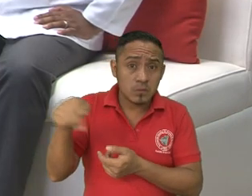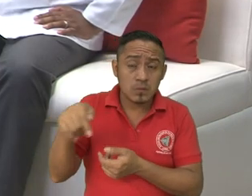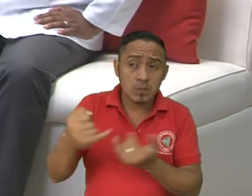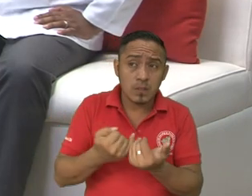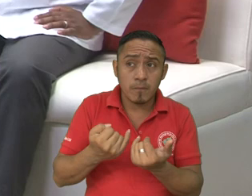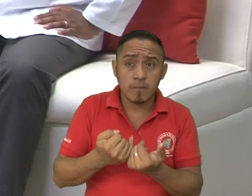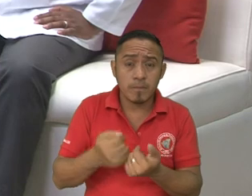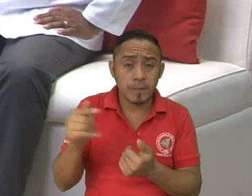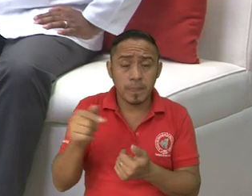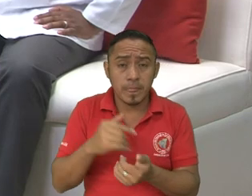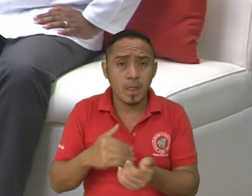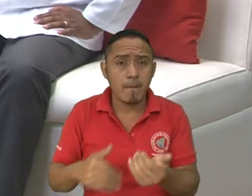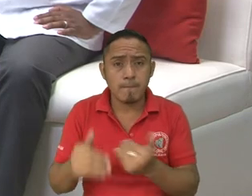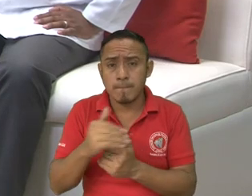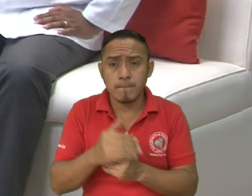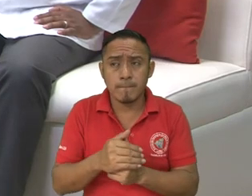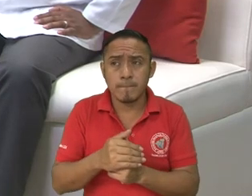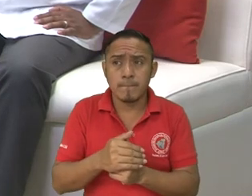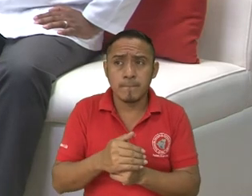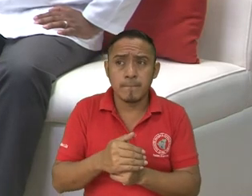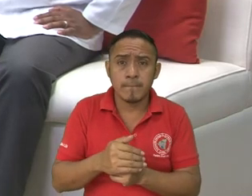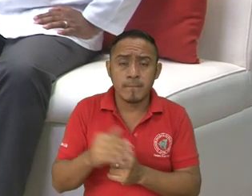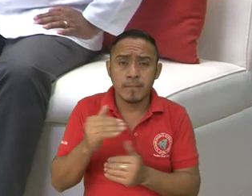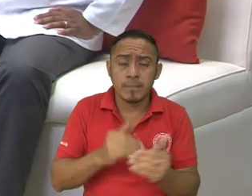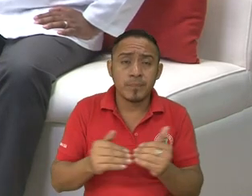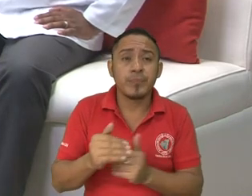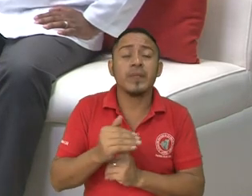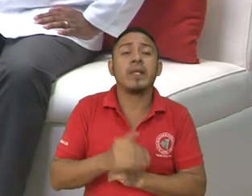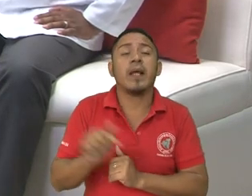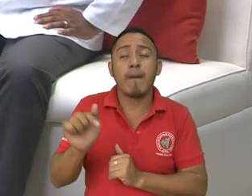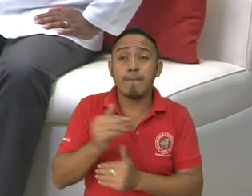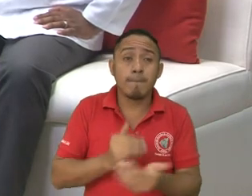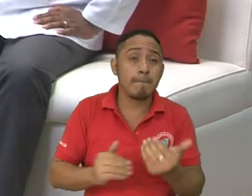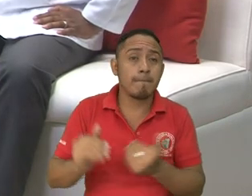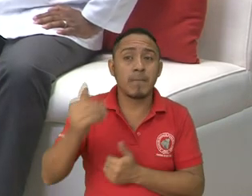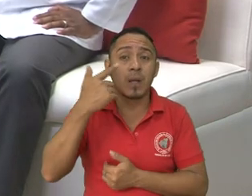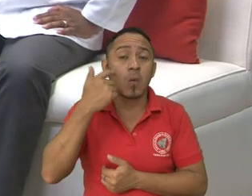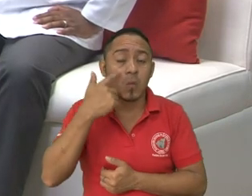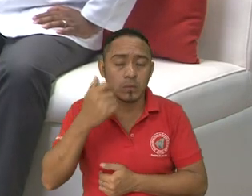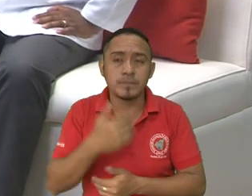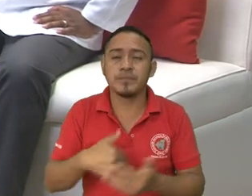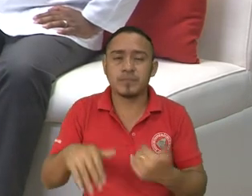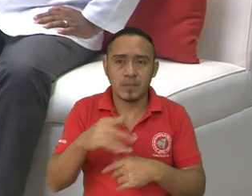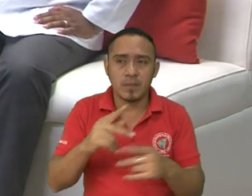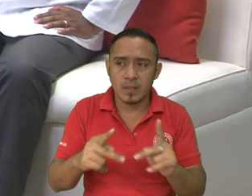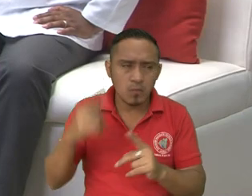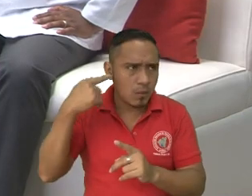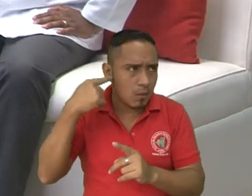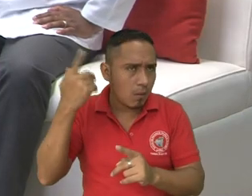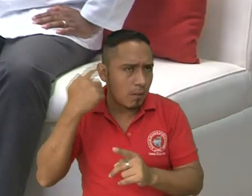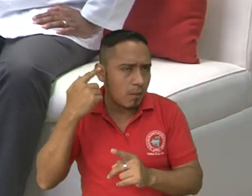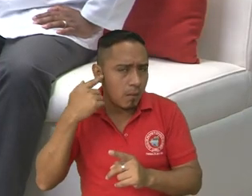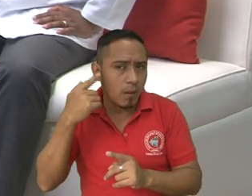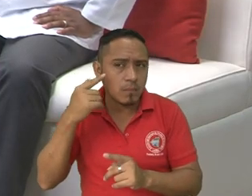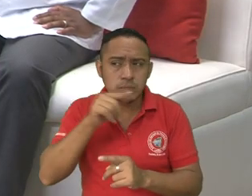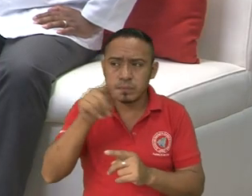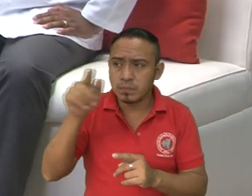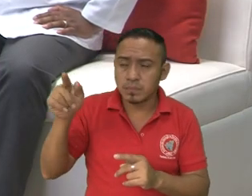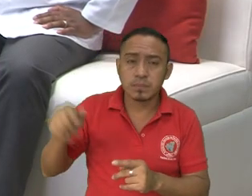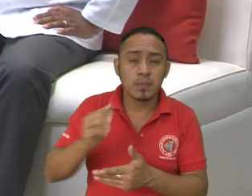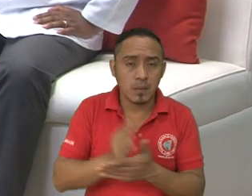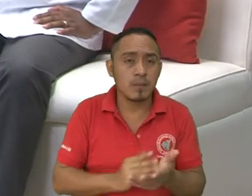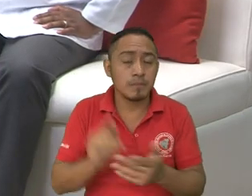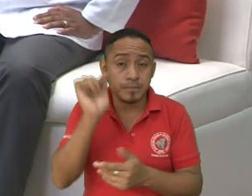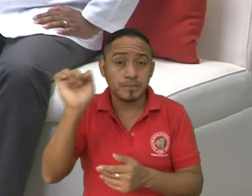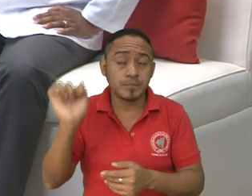no sé si catalogarla como la que menos perjudicial. La más común, la que estamos acostumbrados de escuchar en algunos